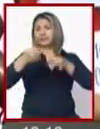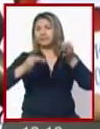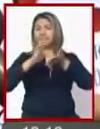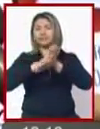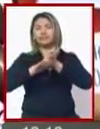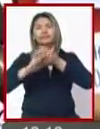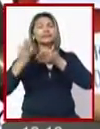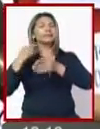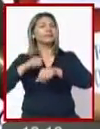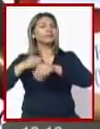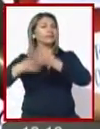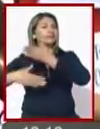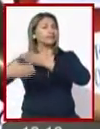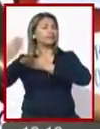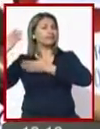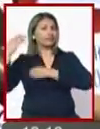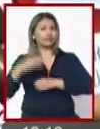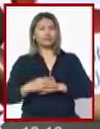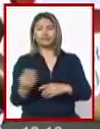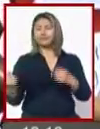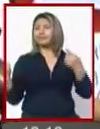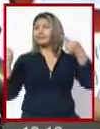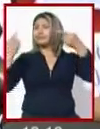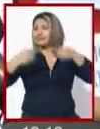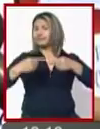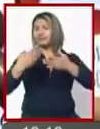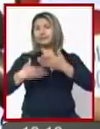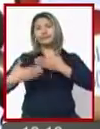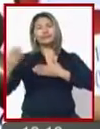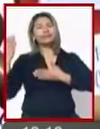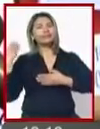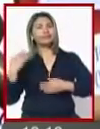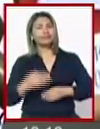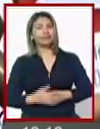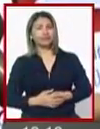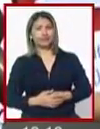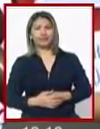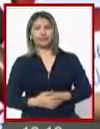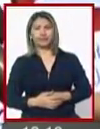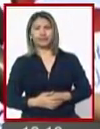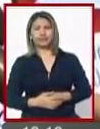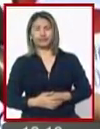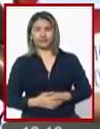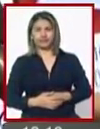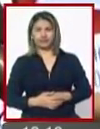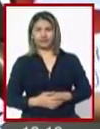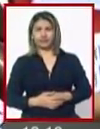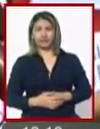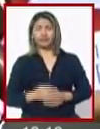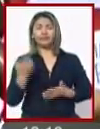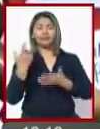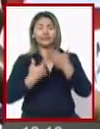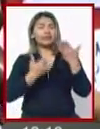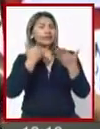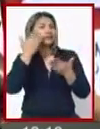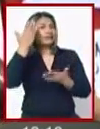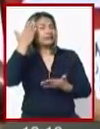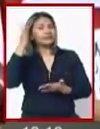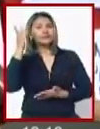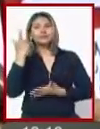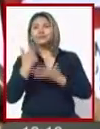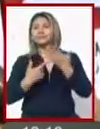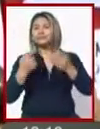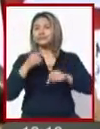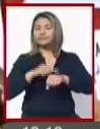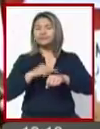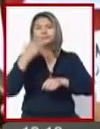ocurrió el enfrentamiento, no sé realmente qué haya pasado, no sé, hasta